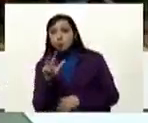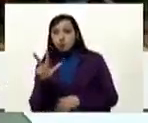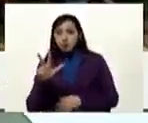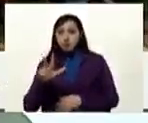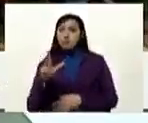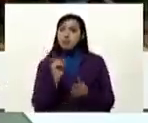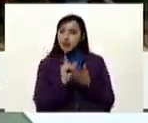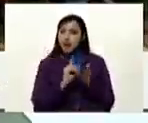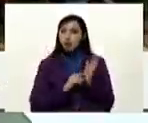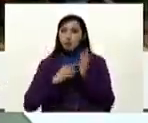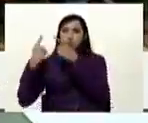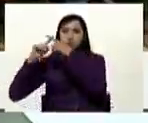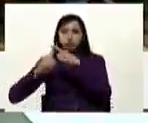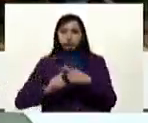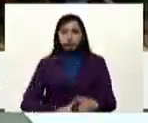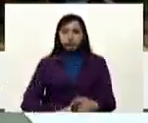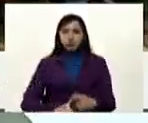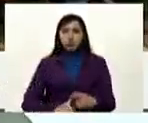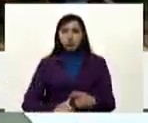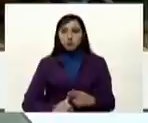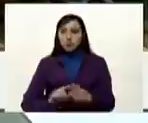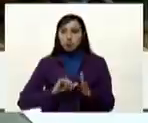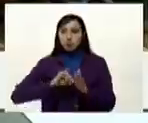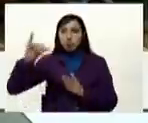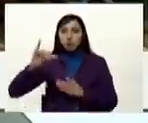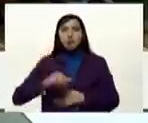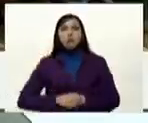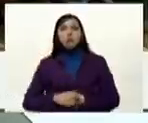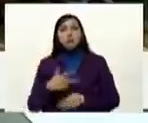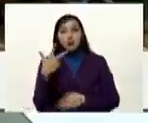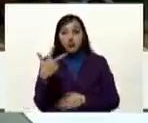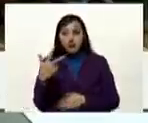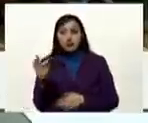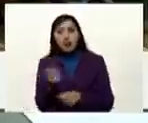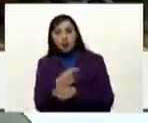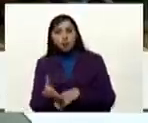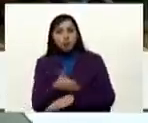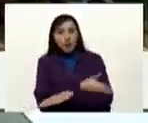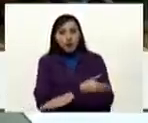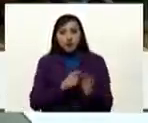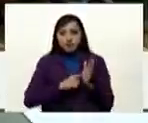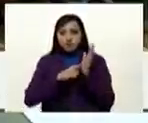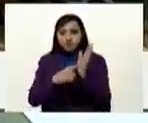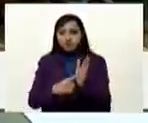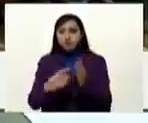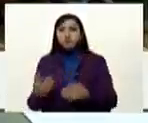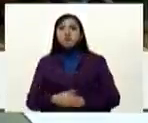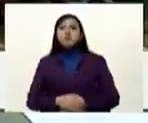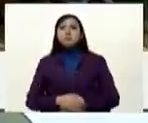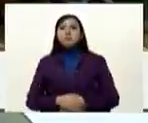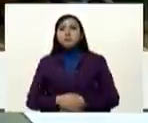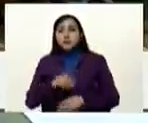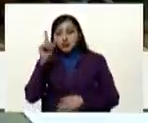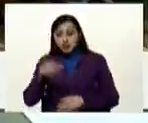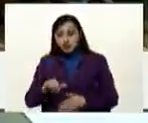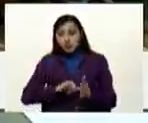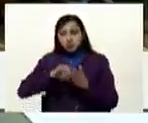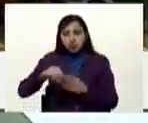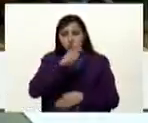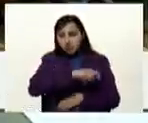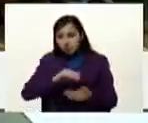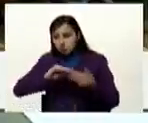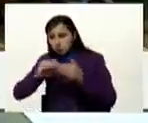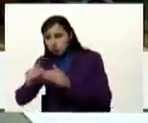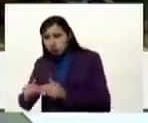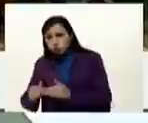datos, creció 6.3 en la tercera semana de agosto, que coincidió con el incremento de casos comunitarios